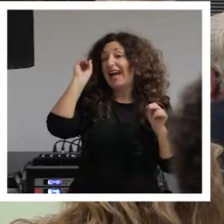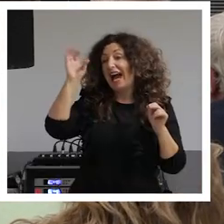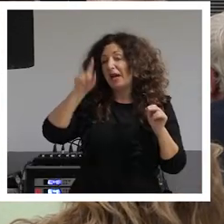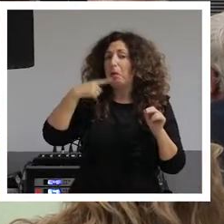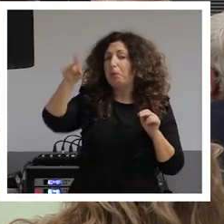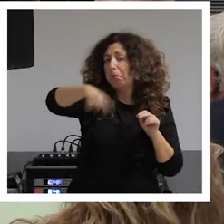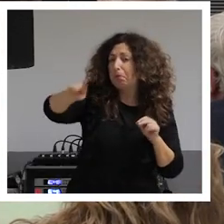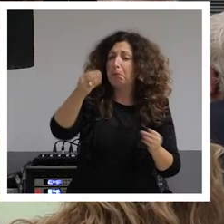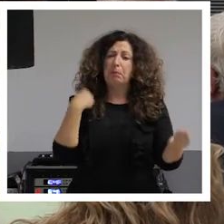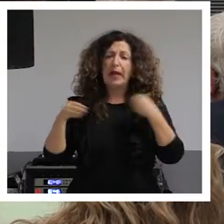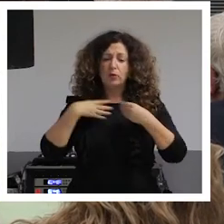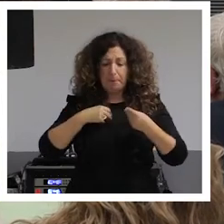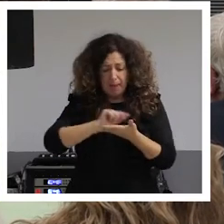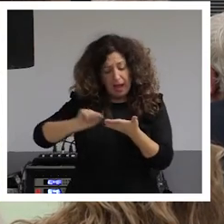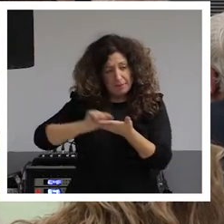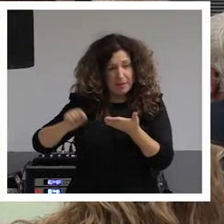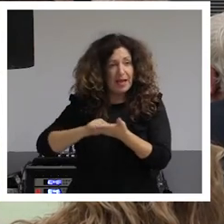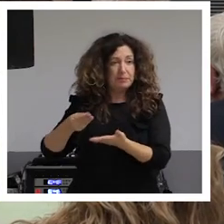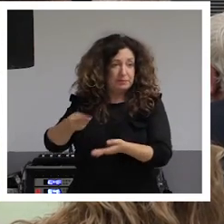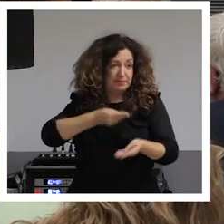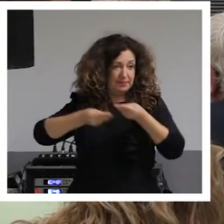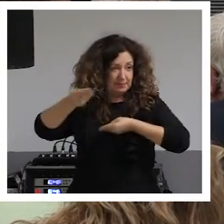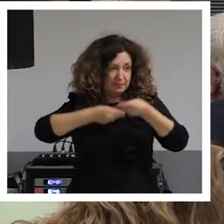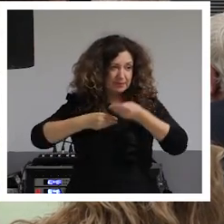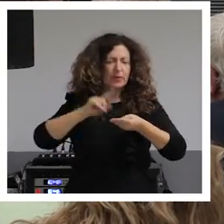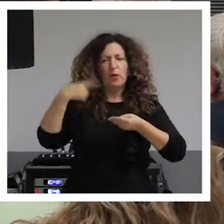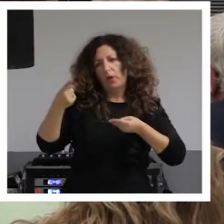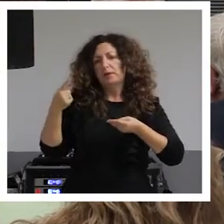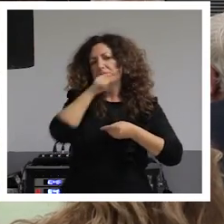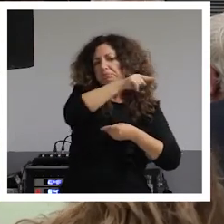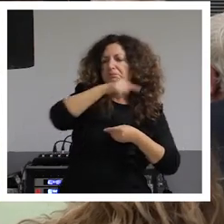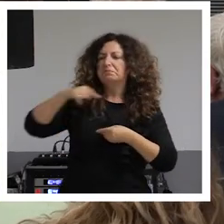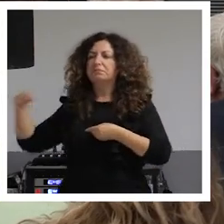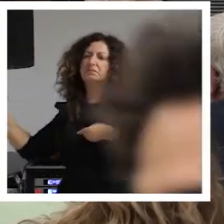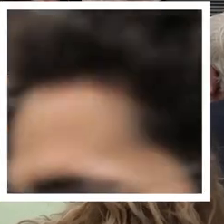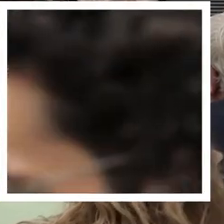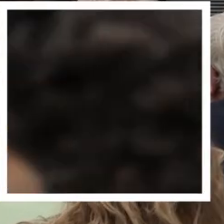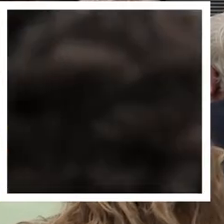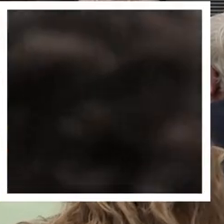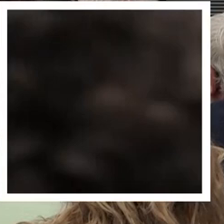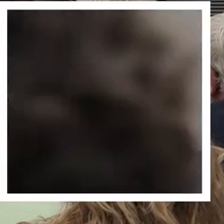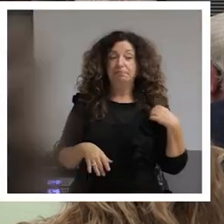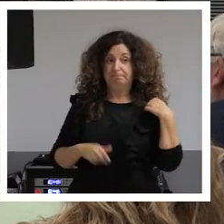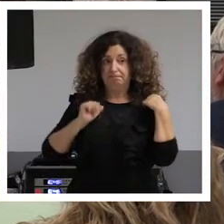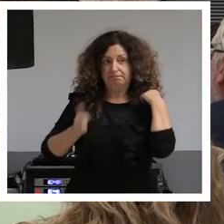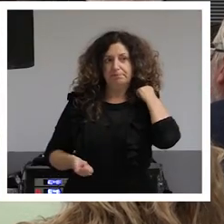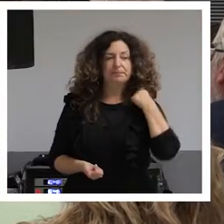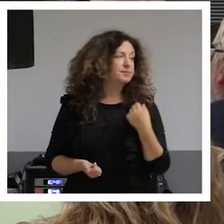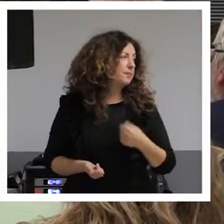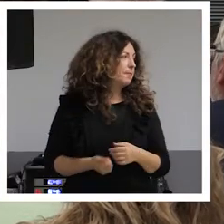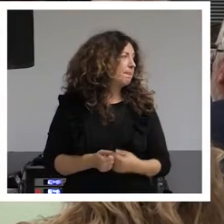nos podéis hacer preguntas en papel que nos los traerán y las vamos dirigiendo a los ponentes cuando acaben sus intervenciones iniciales vale